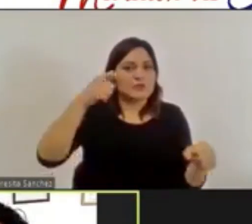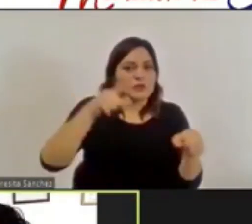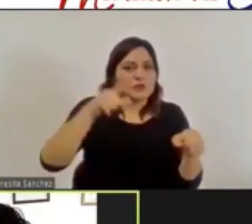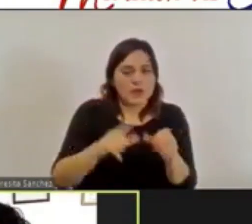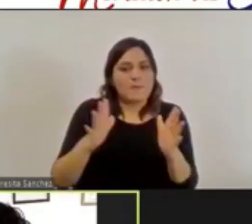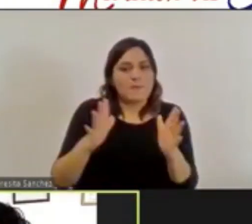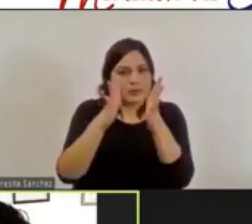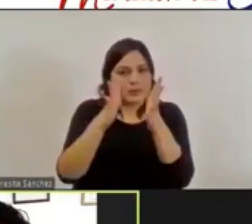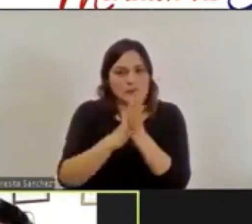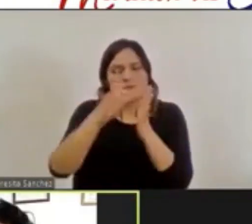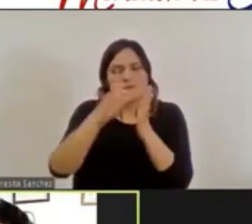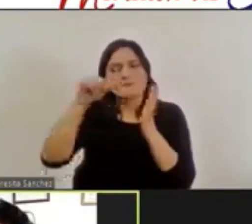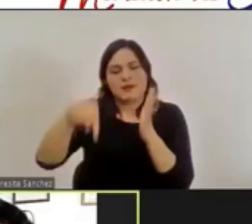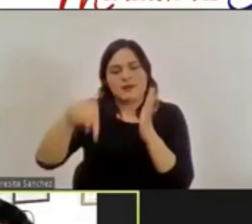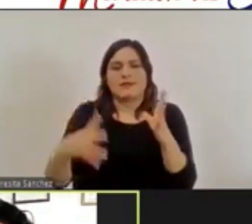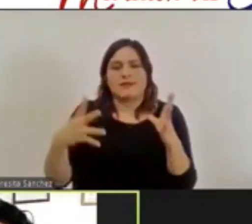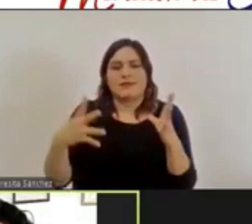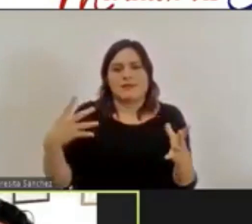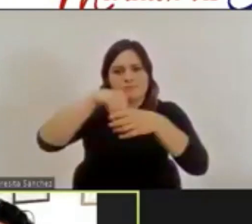CINAPROC Incluyente.